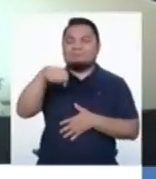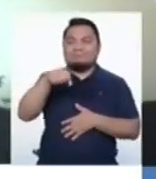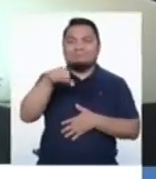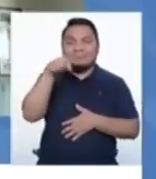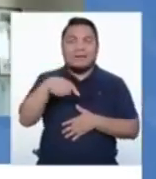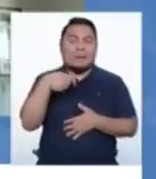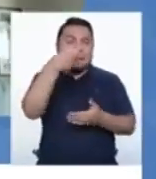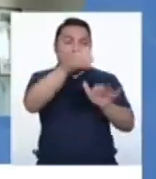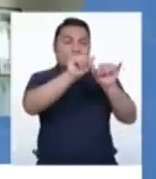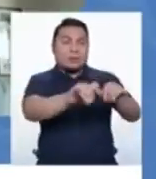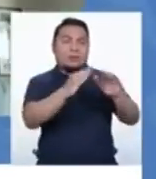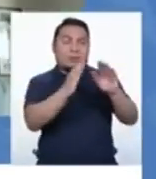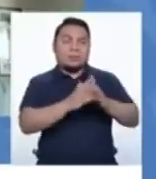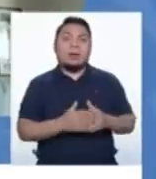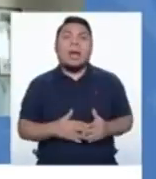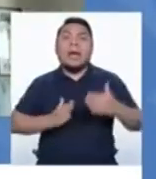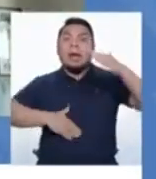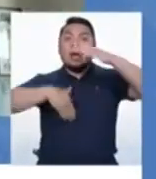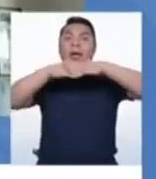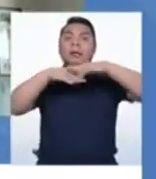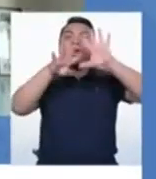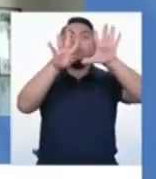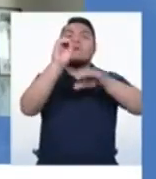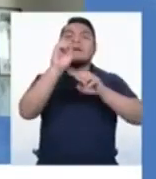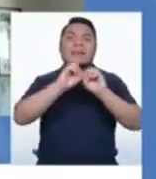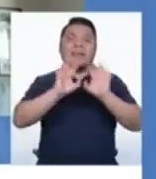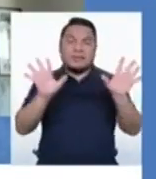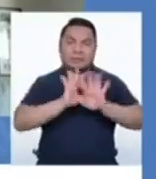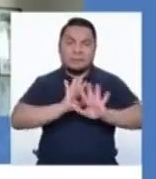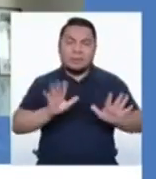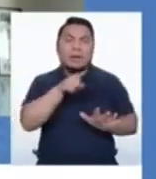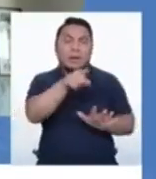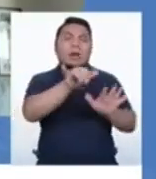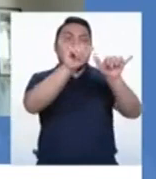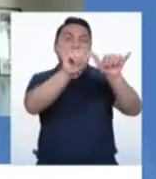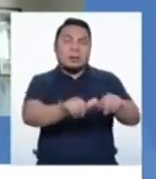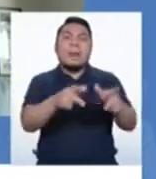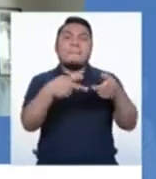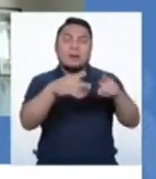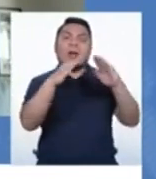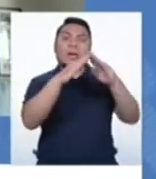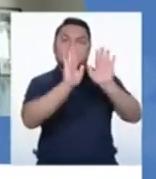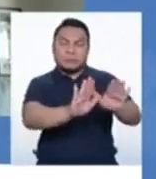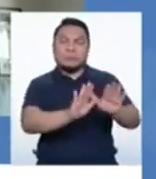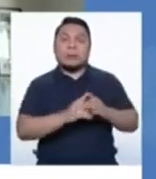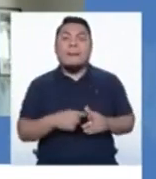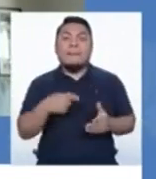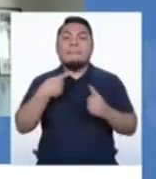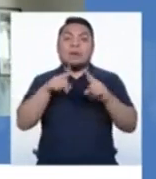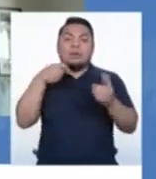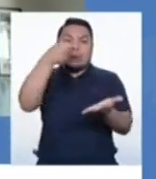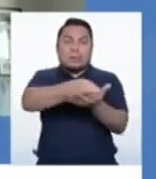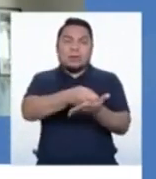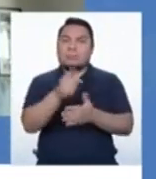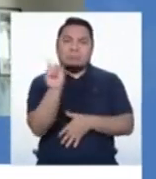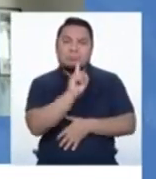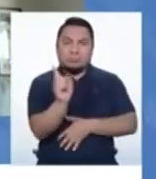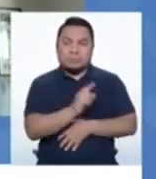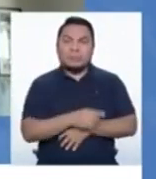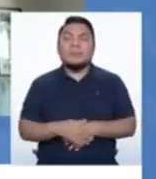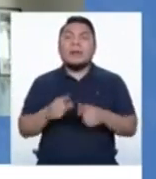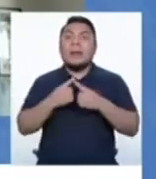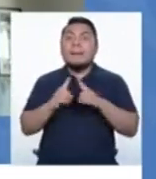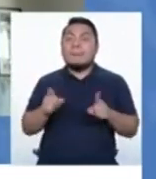acuerdo. Entonces, hasta por 90 días se ajustaría esta modalidad, una licencia sin goce de haber. Pero la ministra señalaba que la prestación de